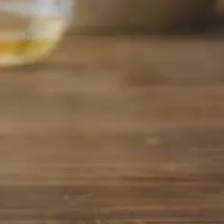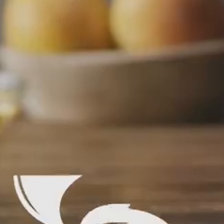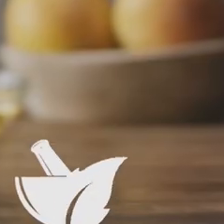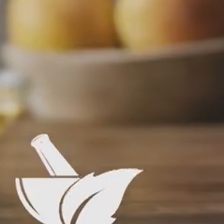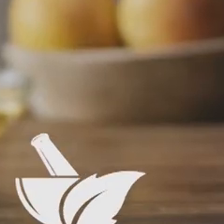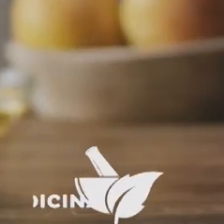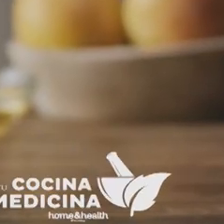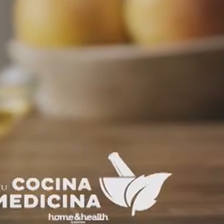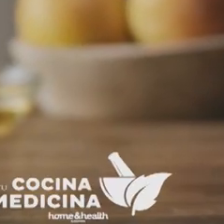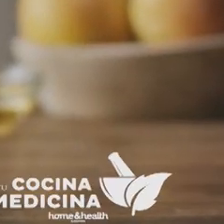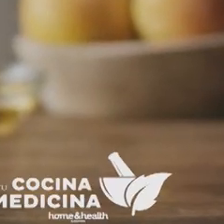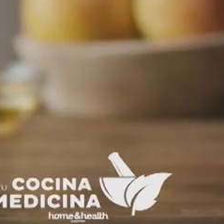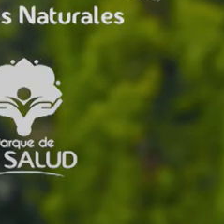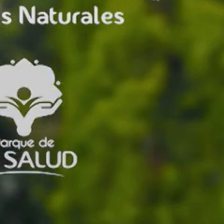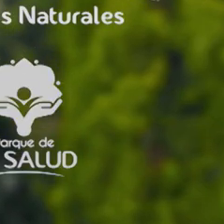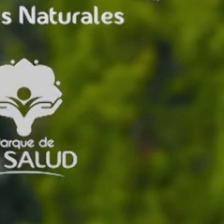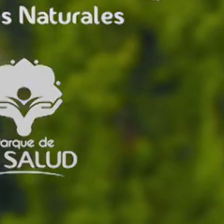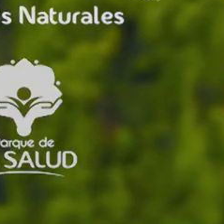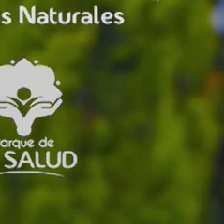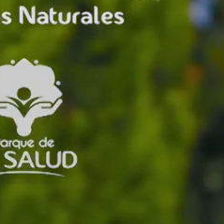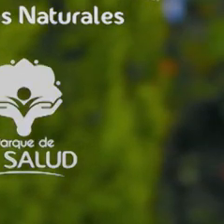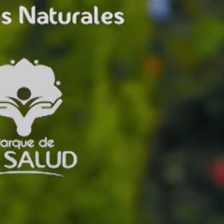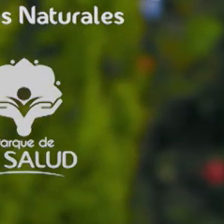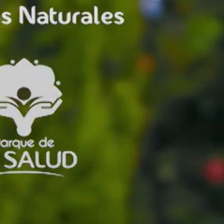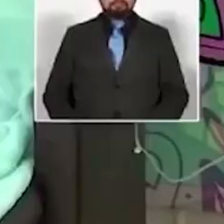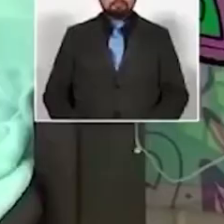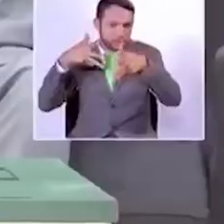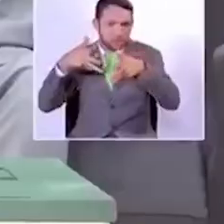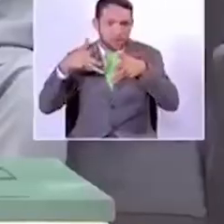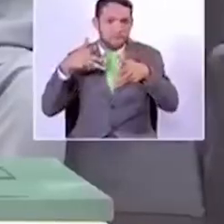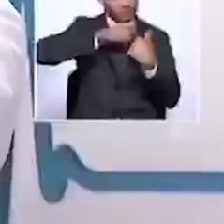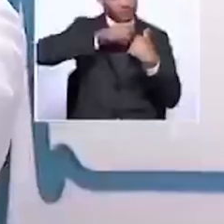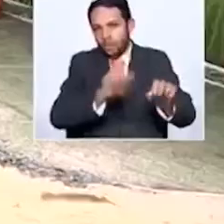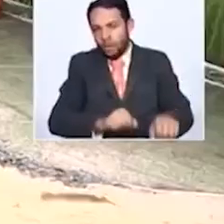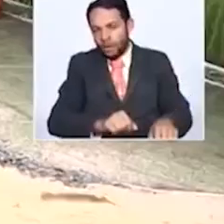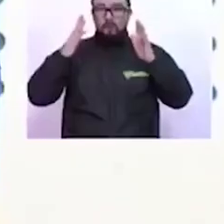Natural que estimula la salud pulmonar, la alternativa más saludable.